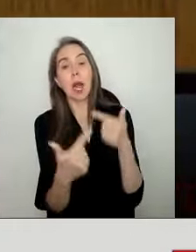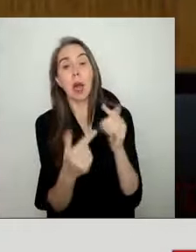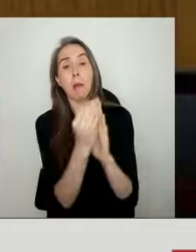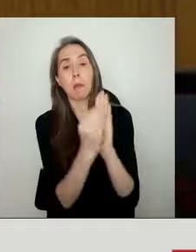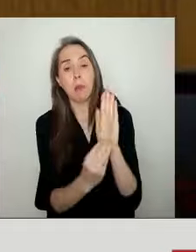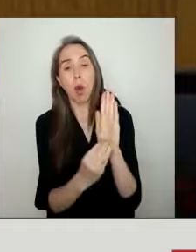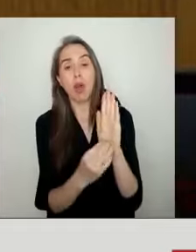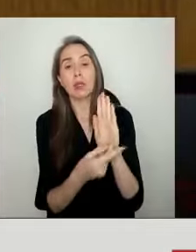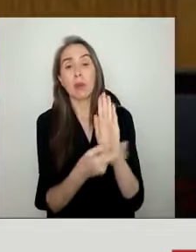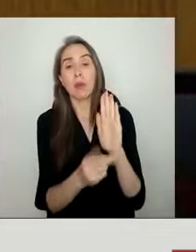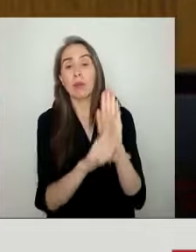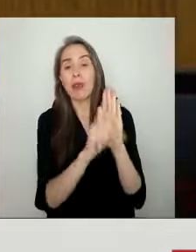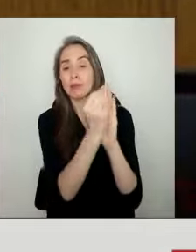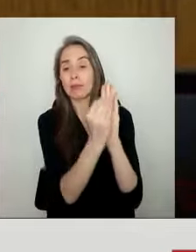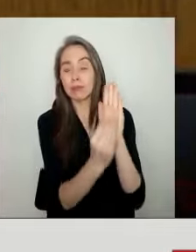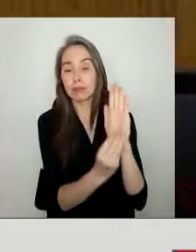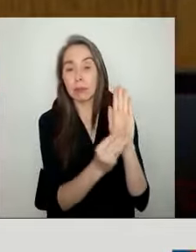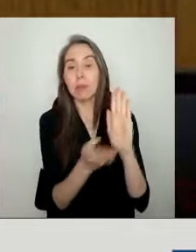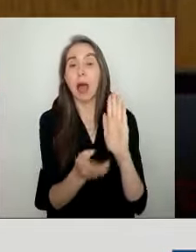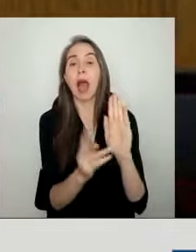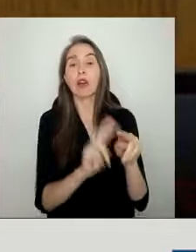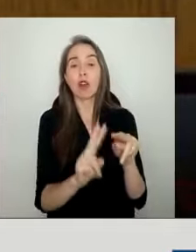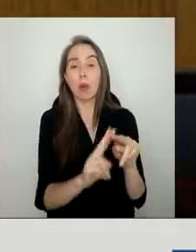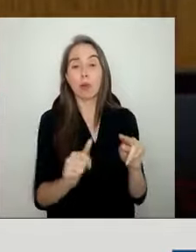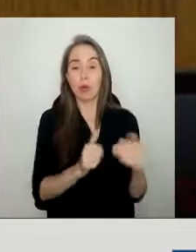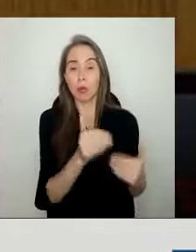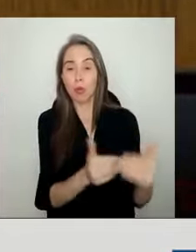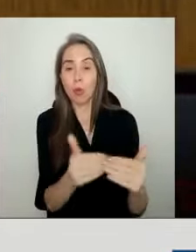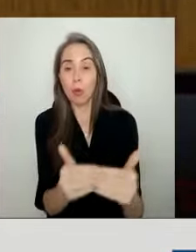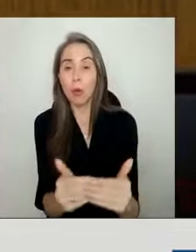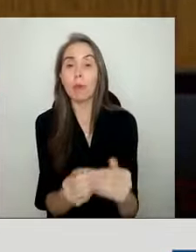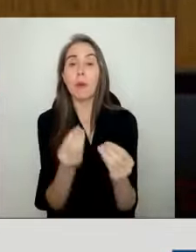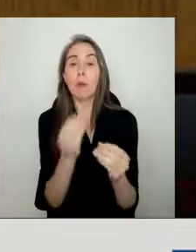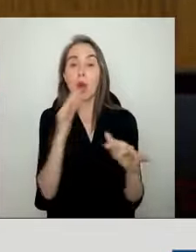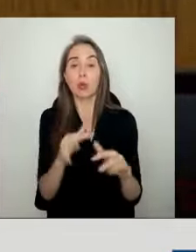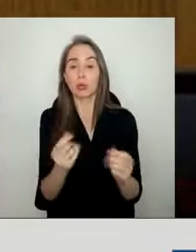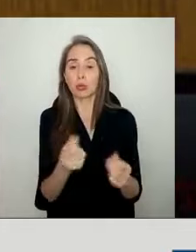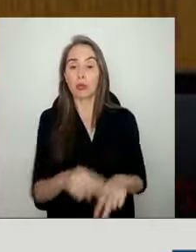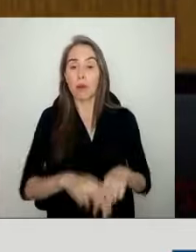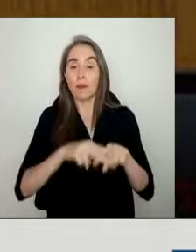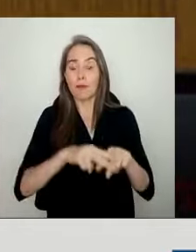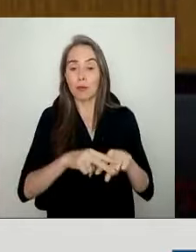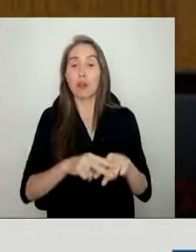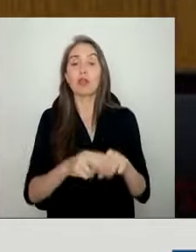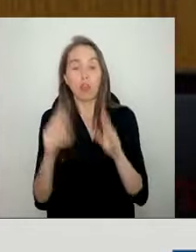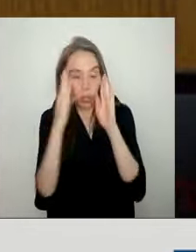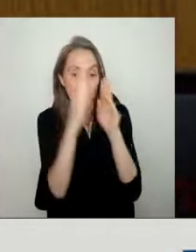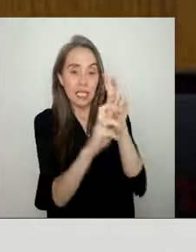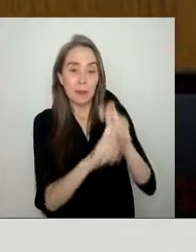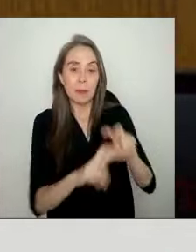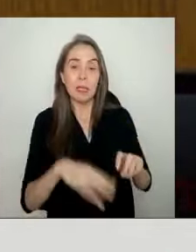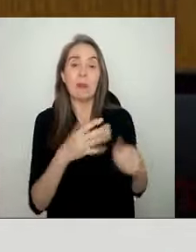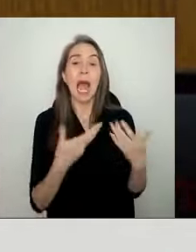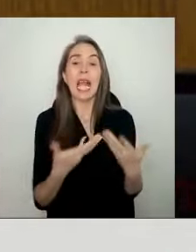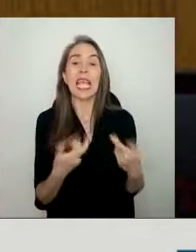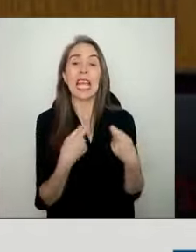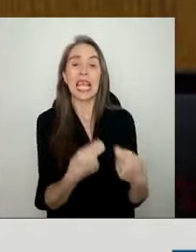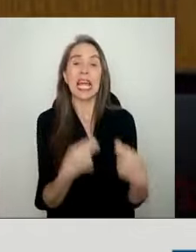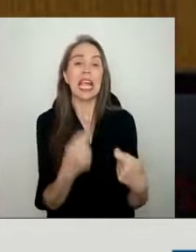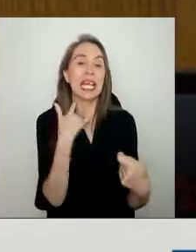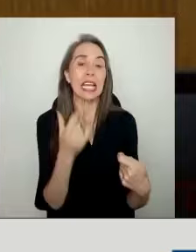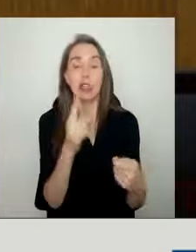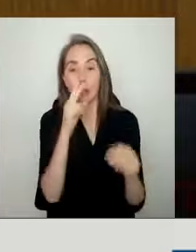orientada a a a la ejecución a a la eficiencia en el uso de los recursos orientado más al gasto eh pero no tanto a hacer un análisis